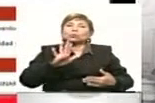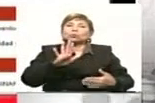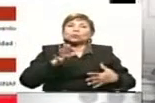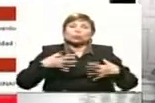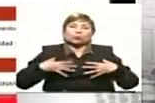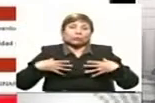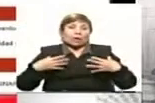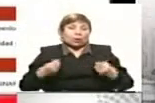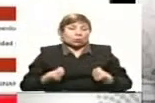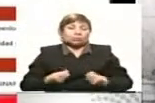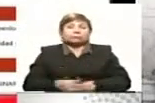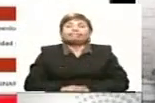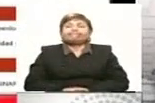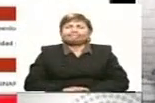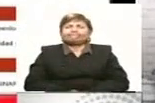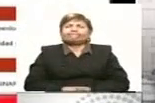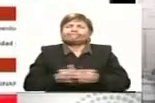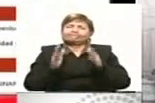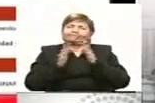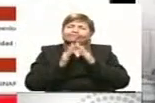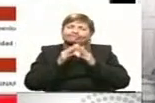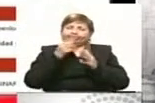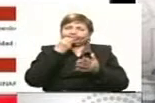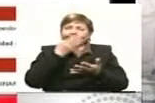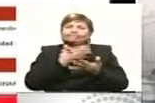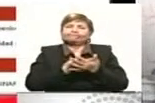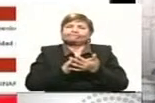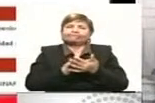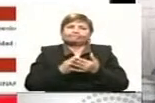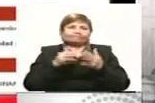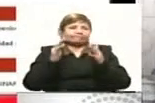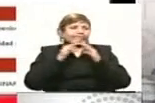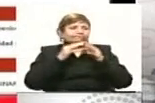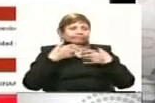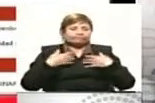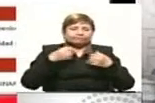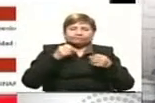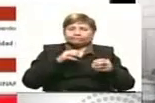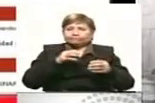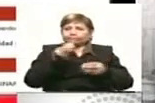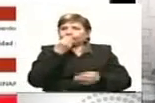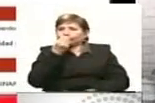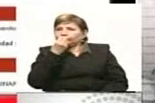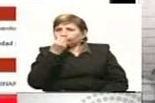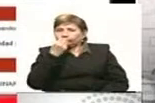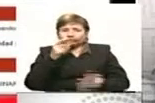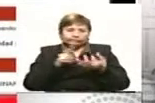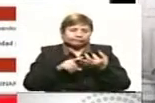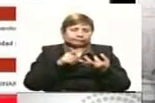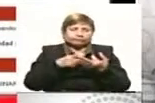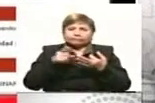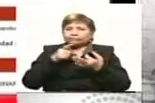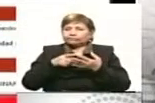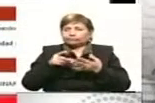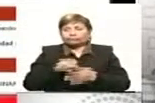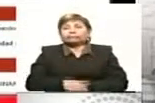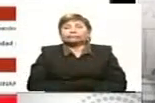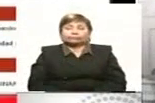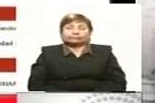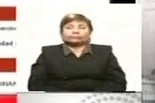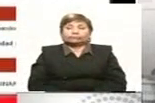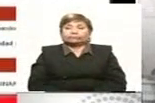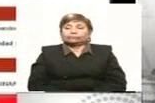Estamos hablando de una vivienda digna, de saneamiento ambiental, de alimentación, etcétera, ¿no?